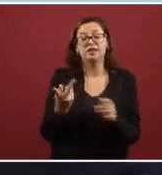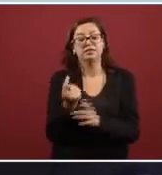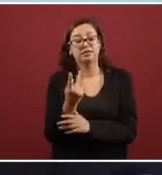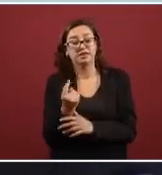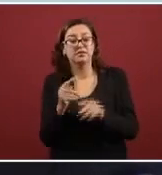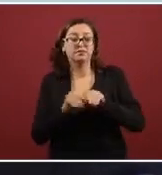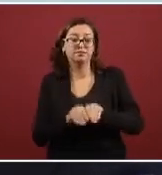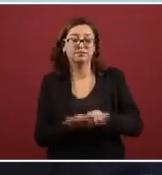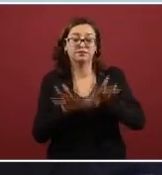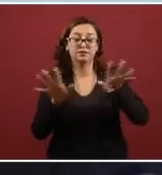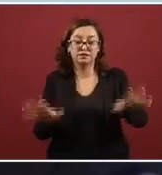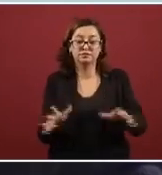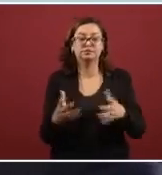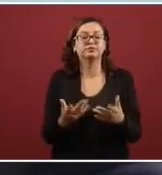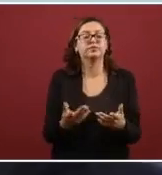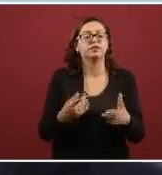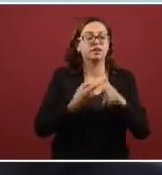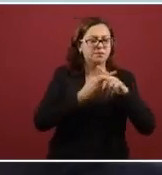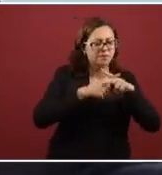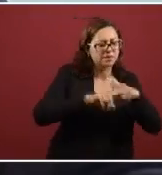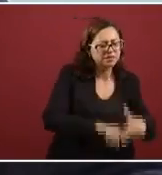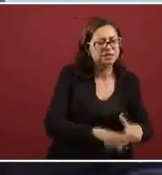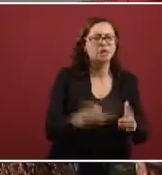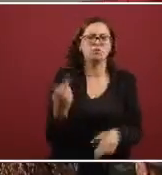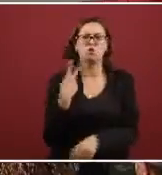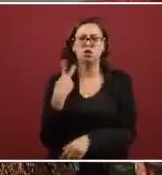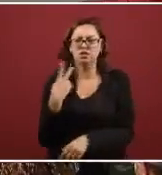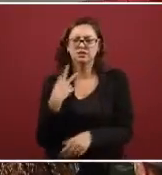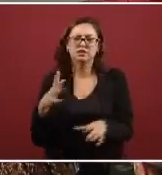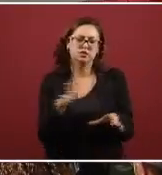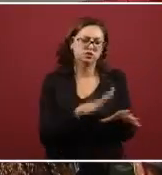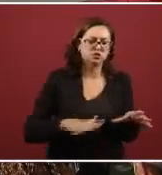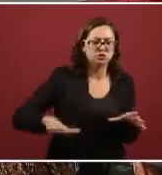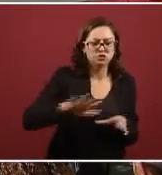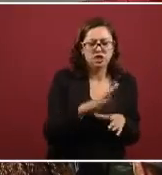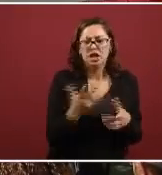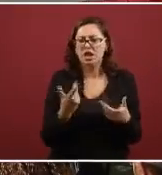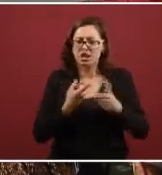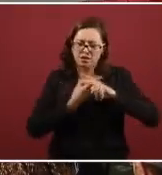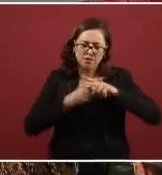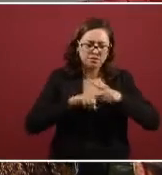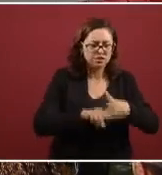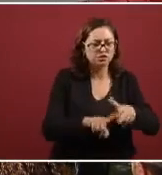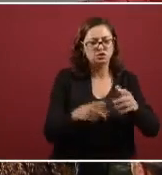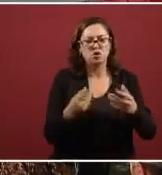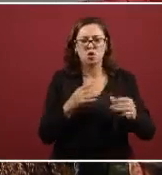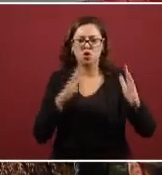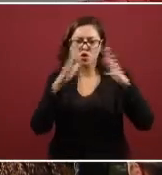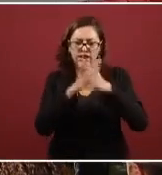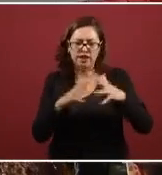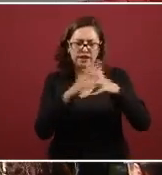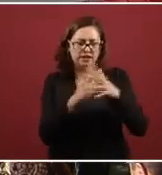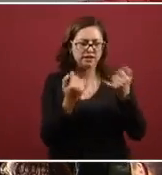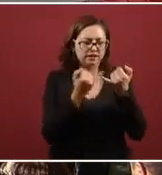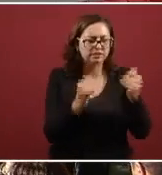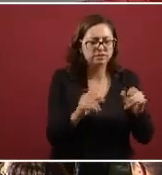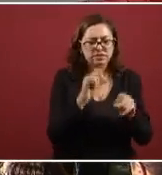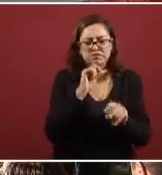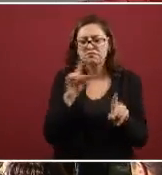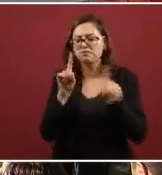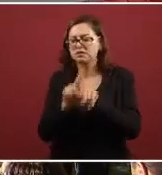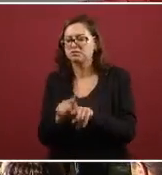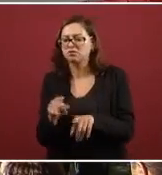diversas manifestaciones sociales y políticas que motivaron el movimiento de independencia, así como el grito del 15 de